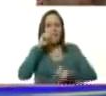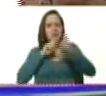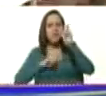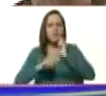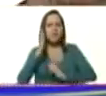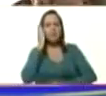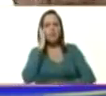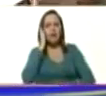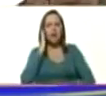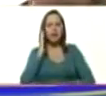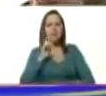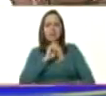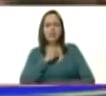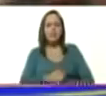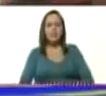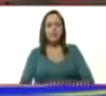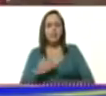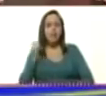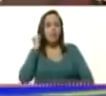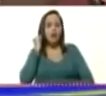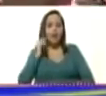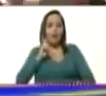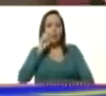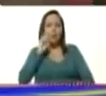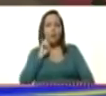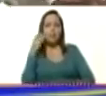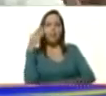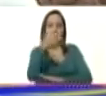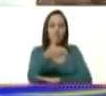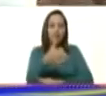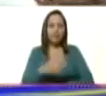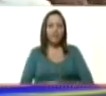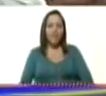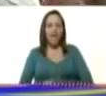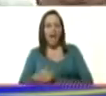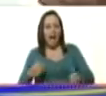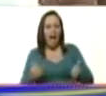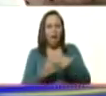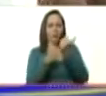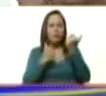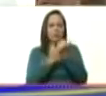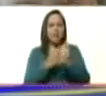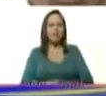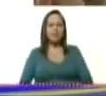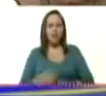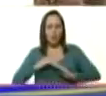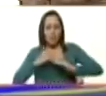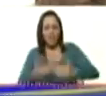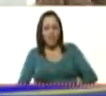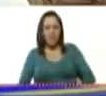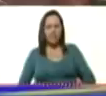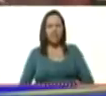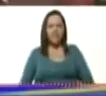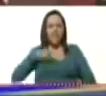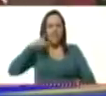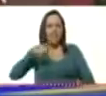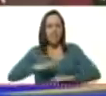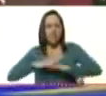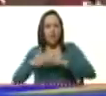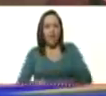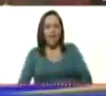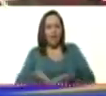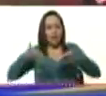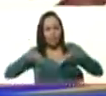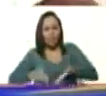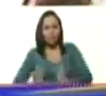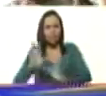calla. La barrigona salió a la calle hoy a decir, estoy con Conviasa, con mi barriga, que tu barriga para